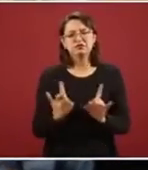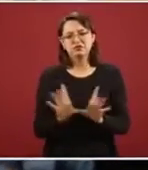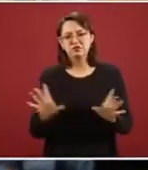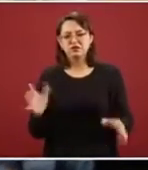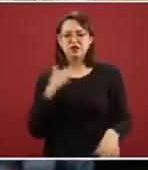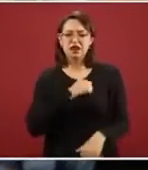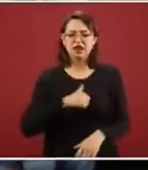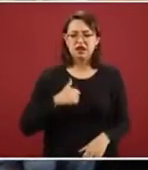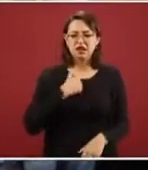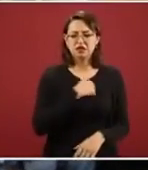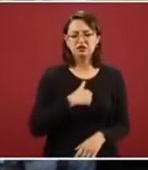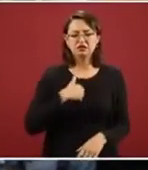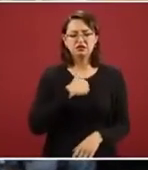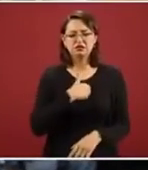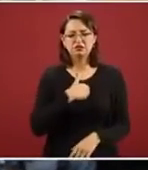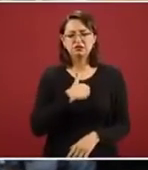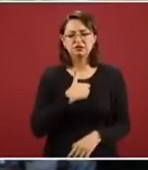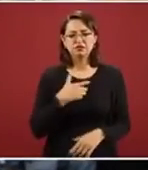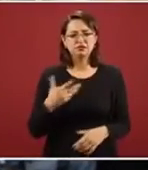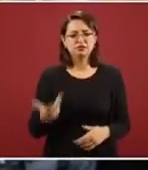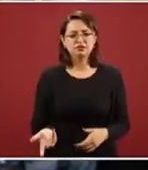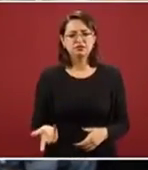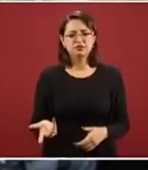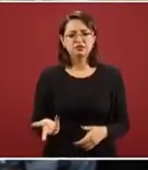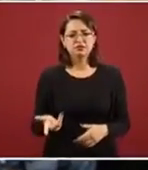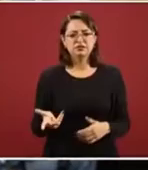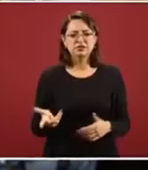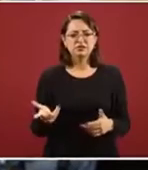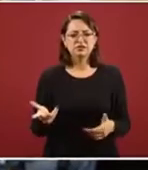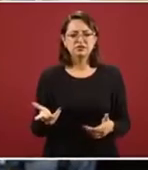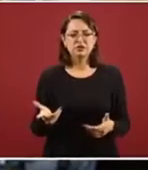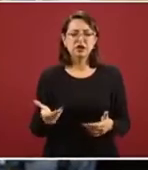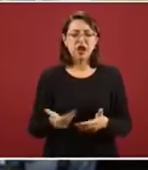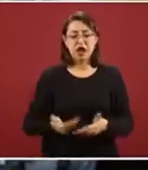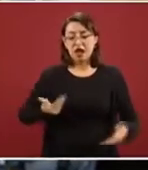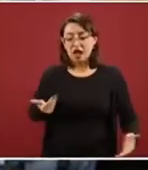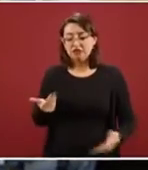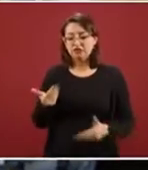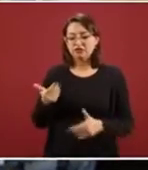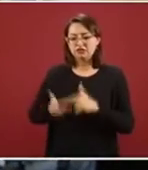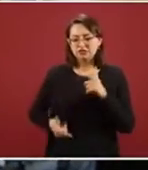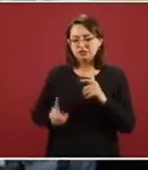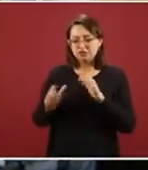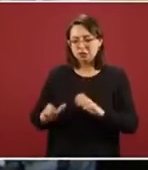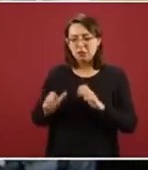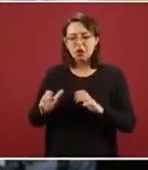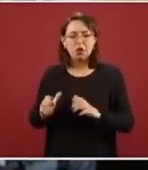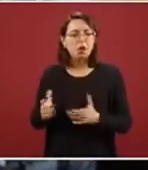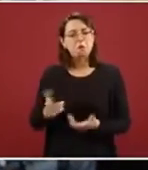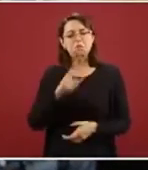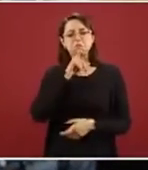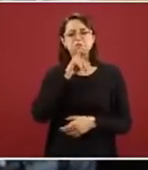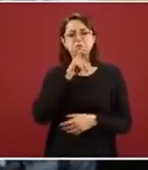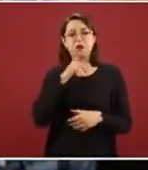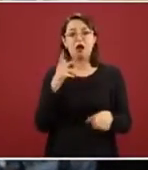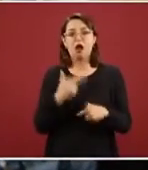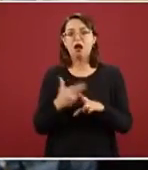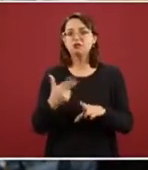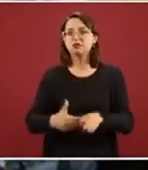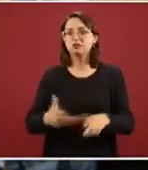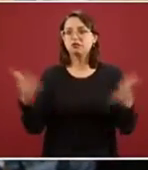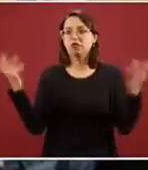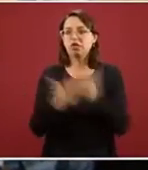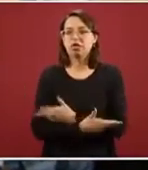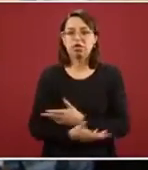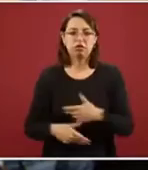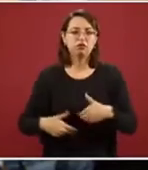desafortunadamente somos muy dados al tema de la reacción que de la prevención, que bueno, aunque se ha ido trabajando. Y el